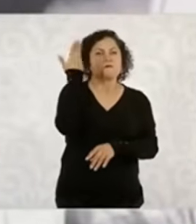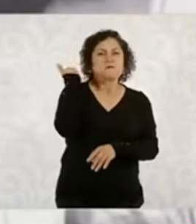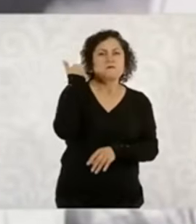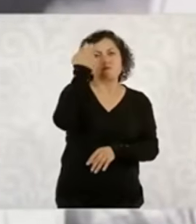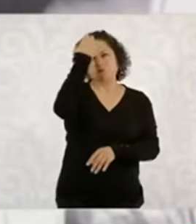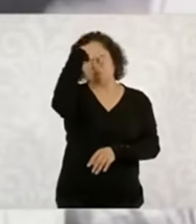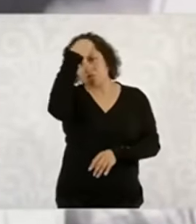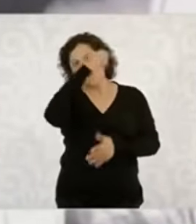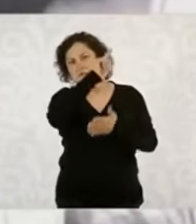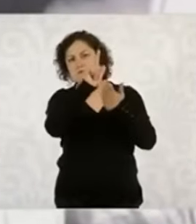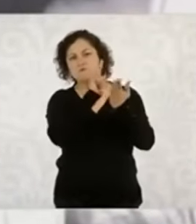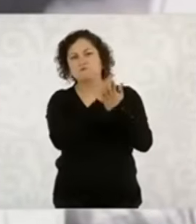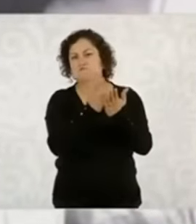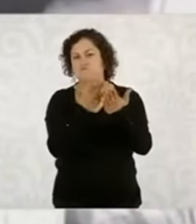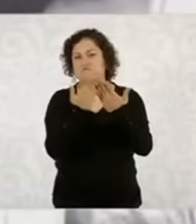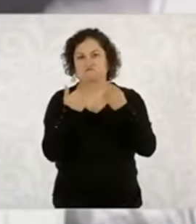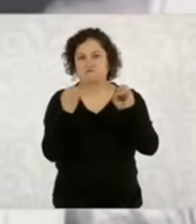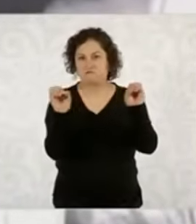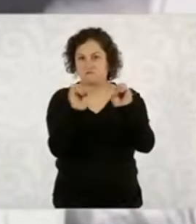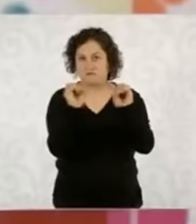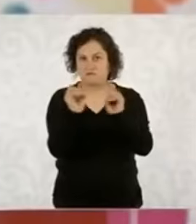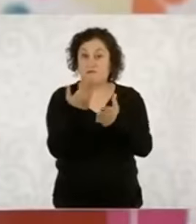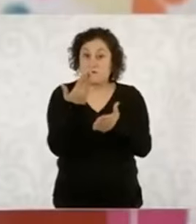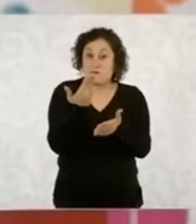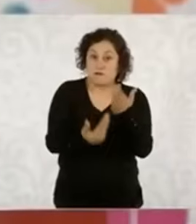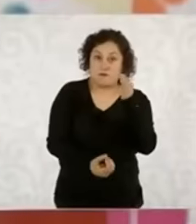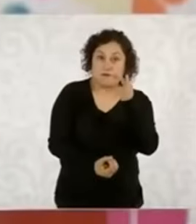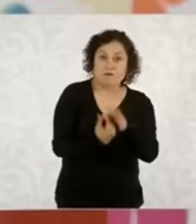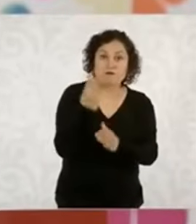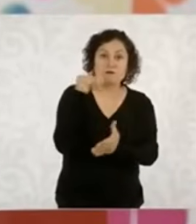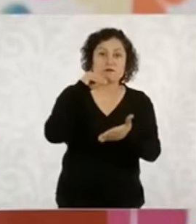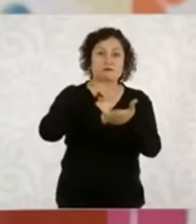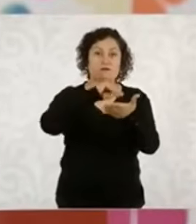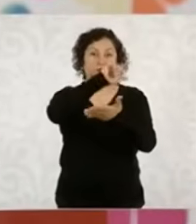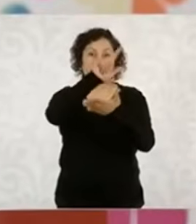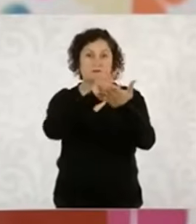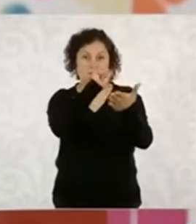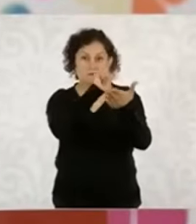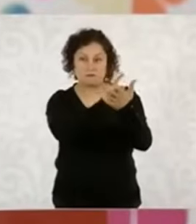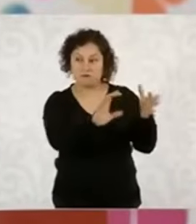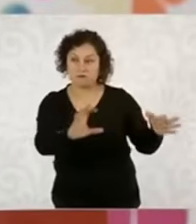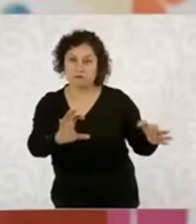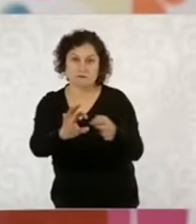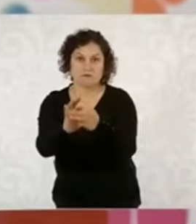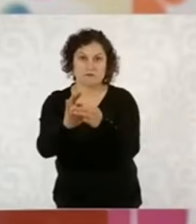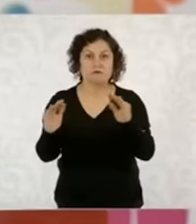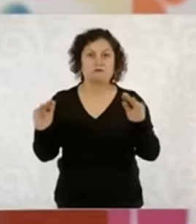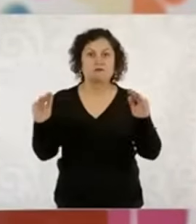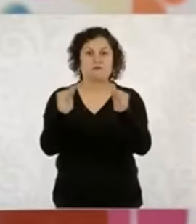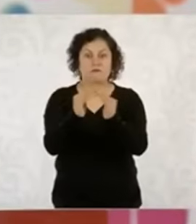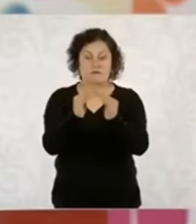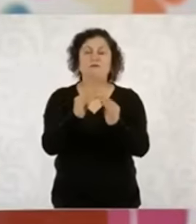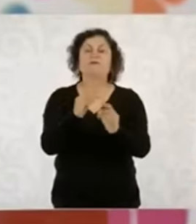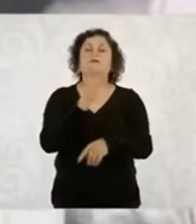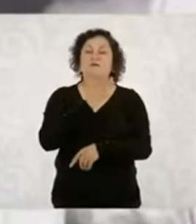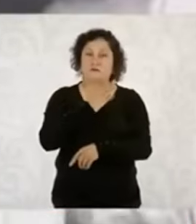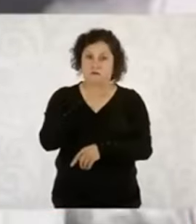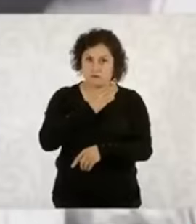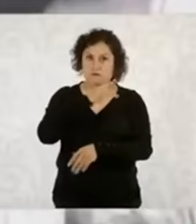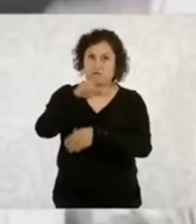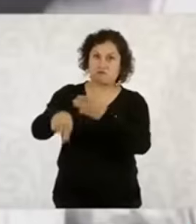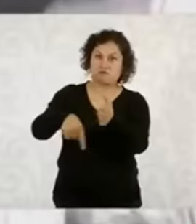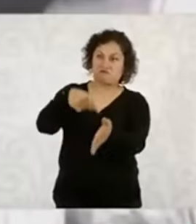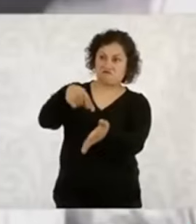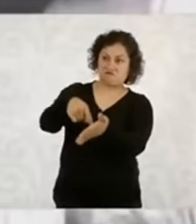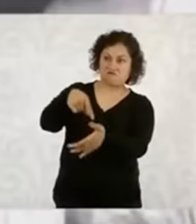una normatividad que nos permita generar condiciones para la vivienda. Instalamos ventanillas únicas que nos